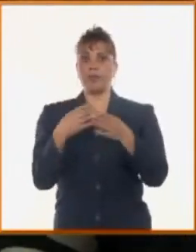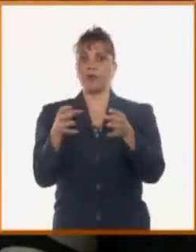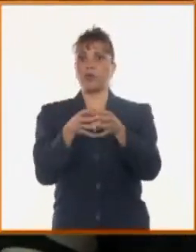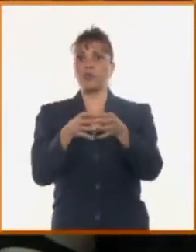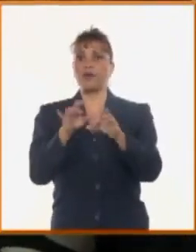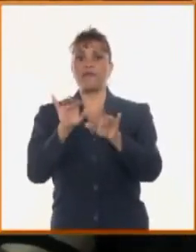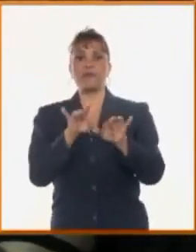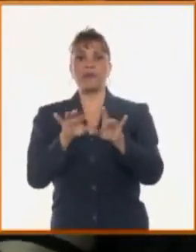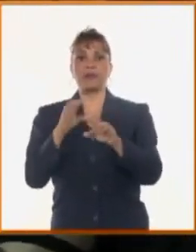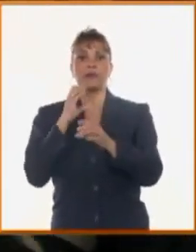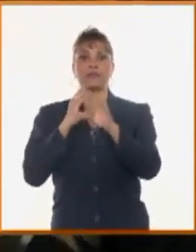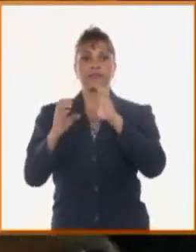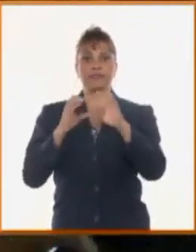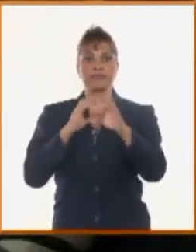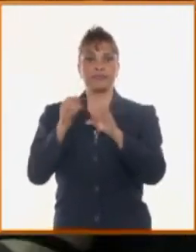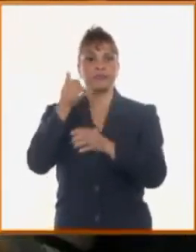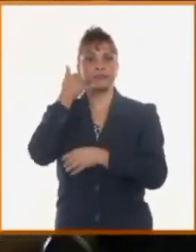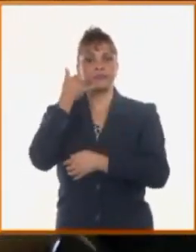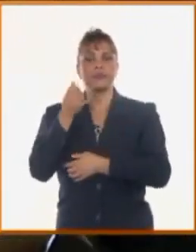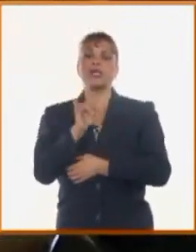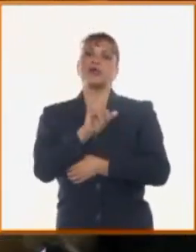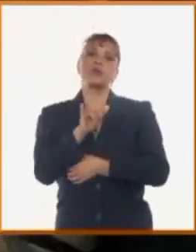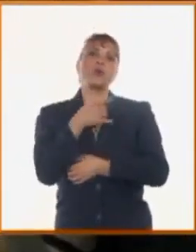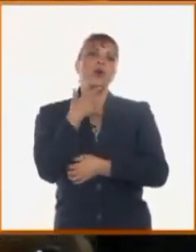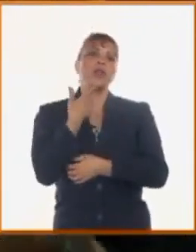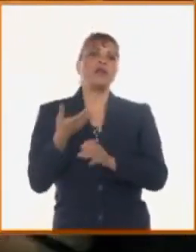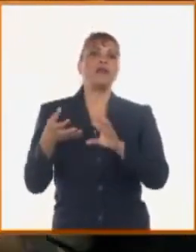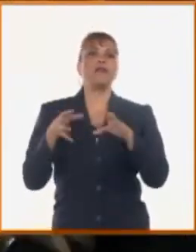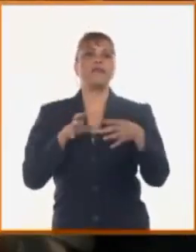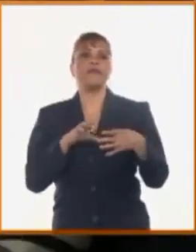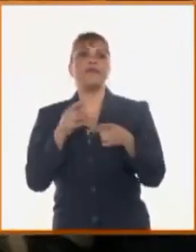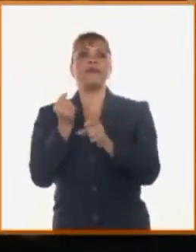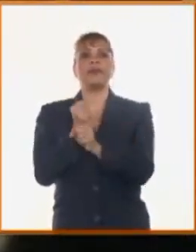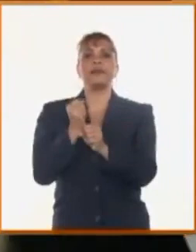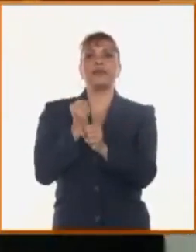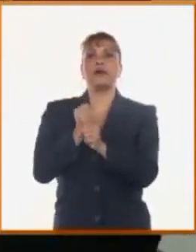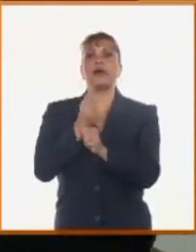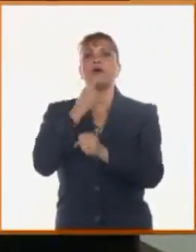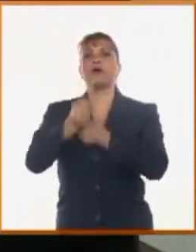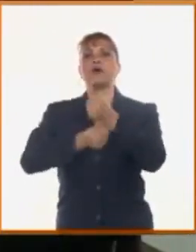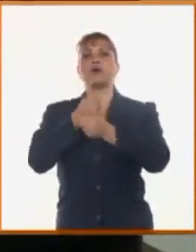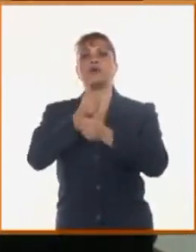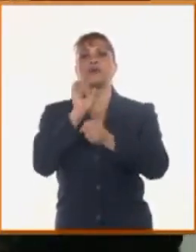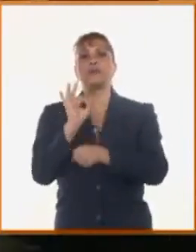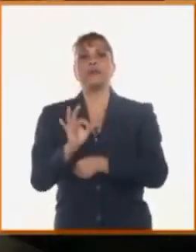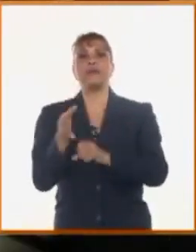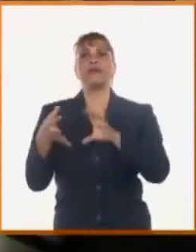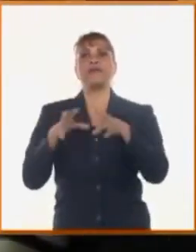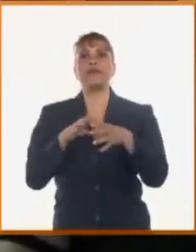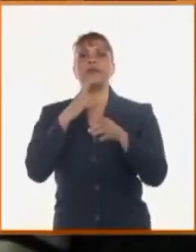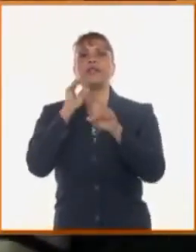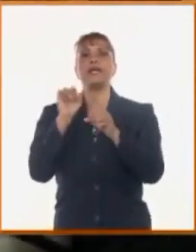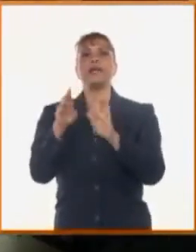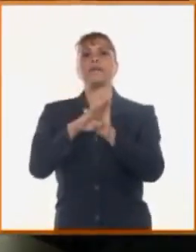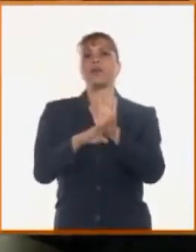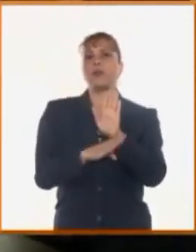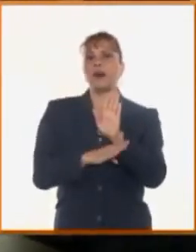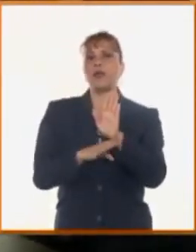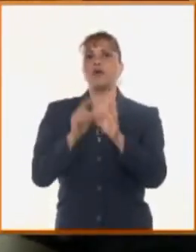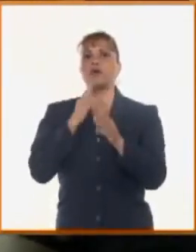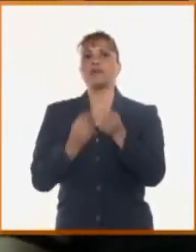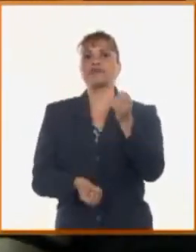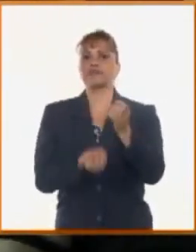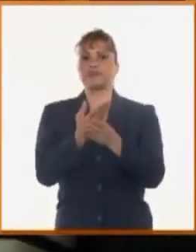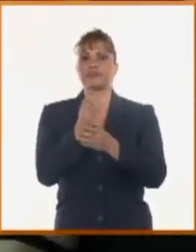las Comunicaciones, también para que utilicen ese pool de programadores que estamos formando, pero